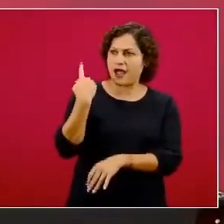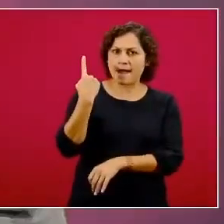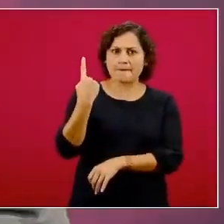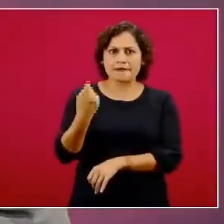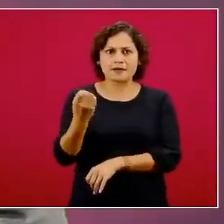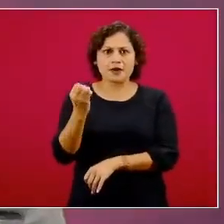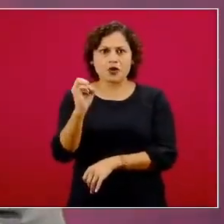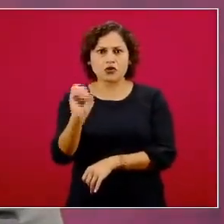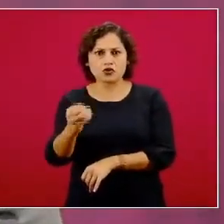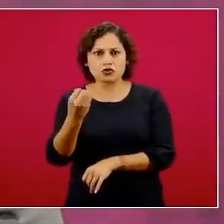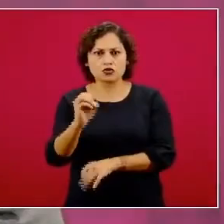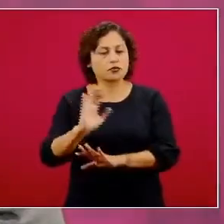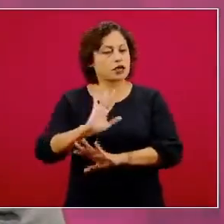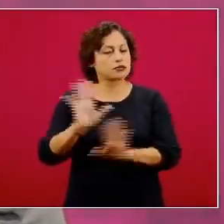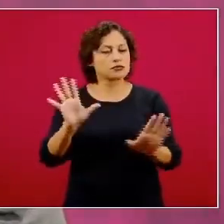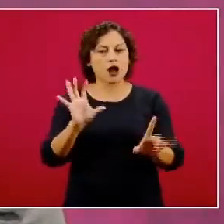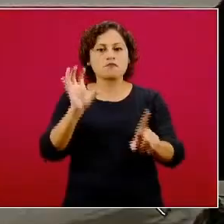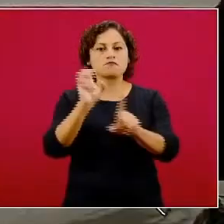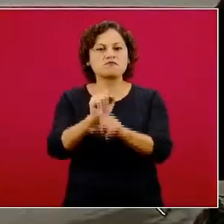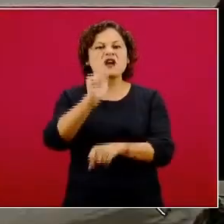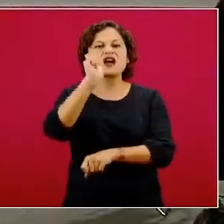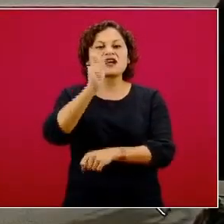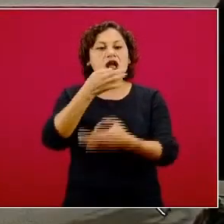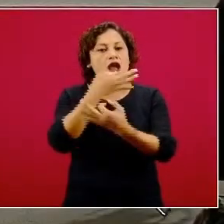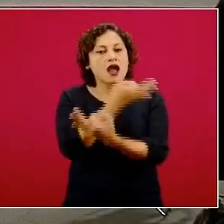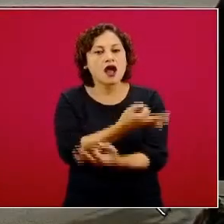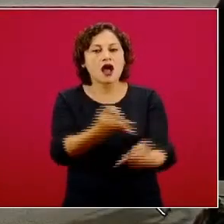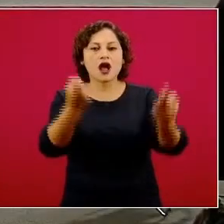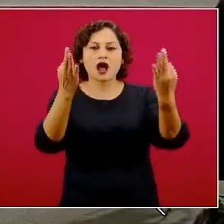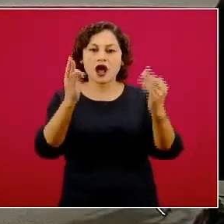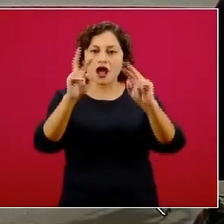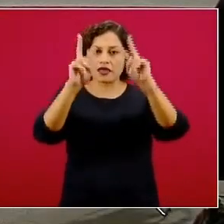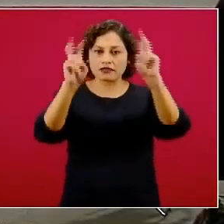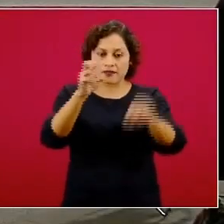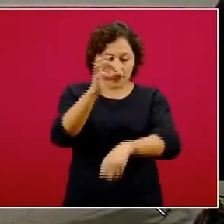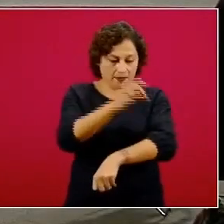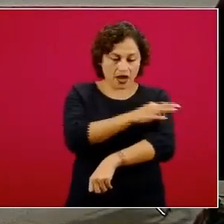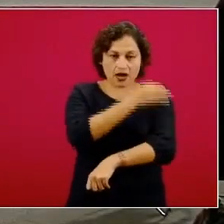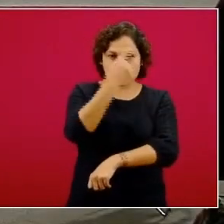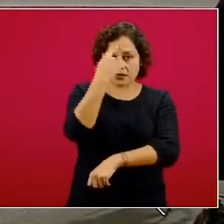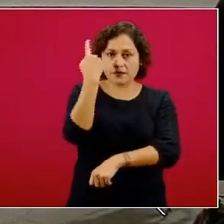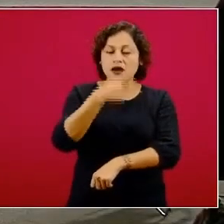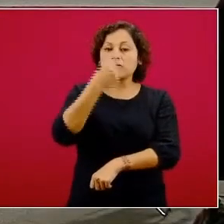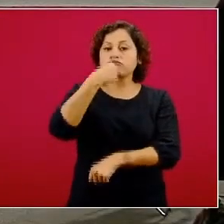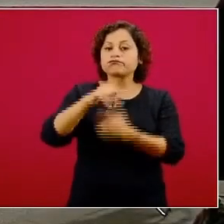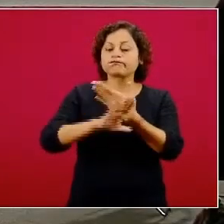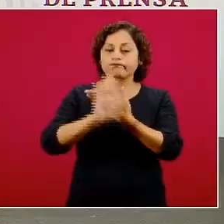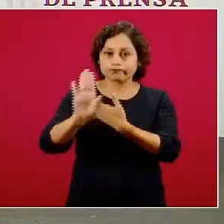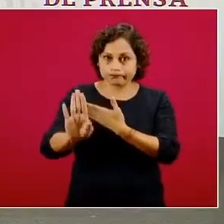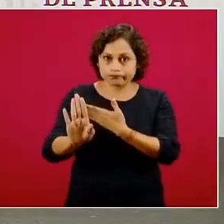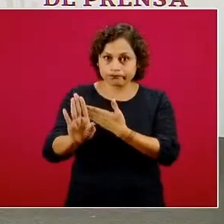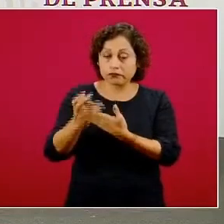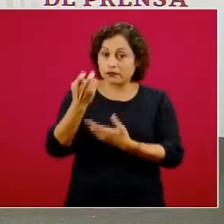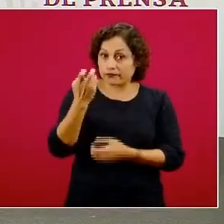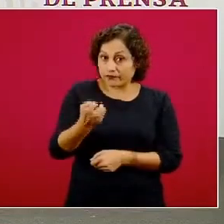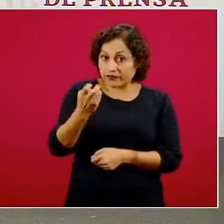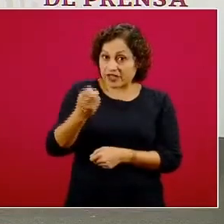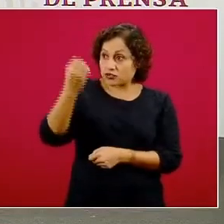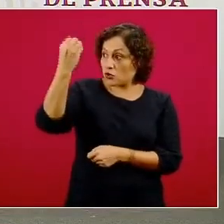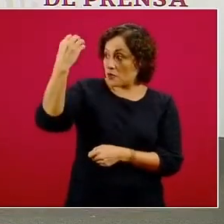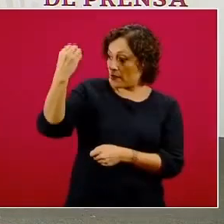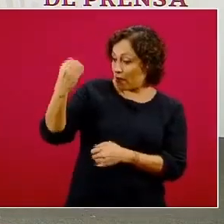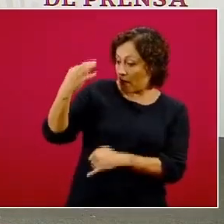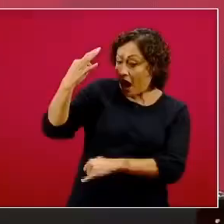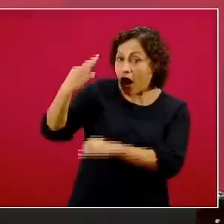de gestionar una campaña de vacunación contra la influenza. Y bueno, es el riesgo más bajo posible,